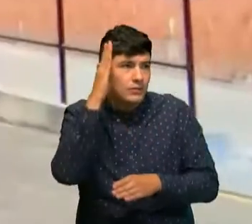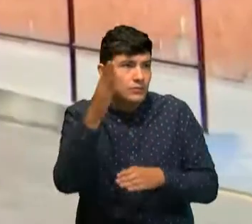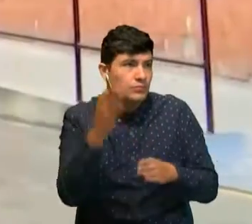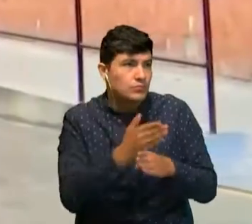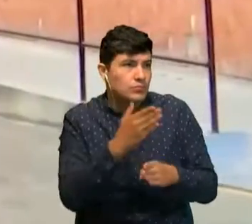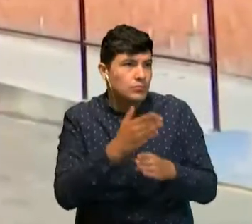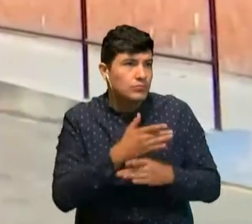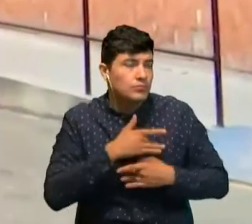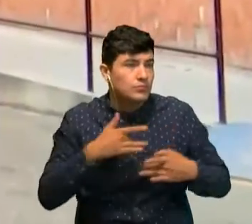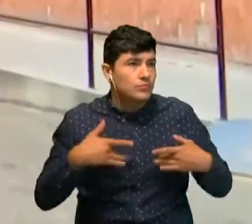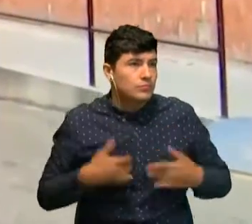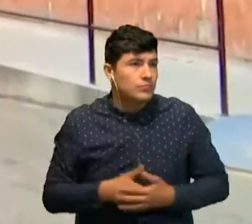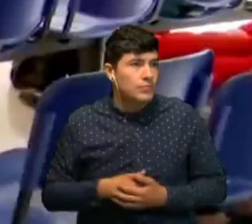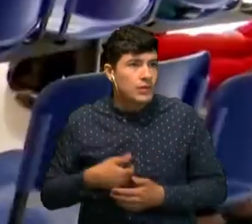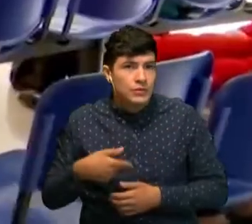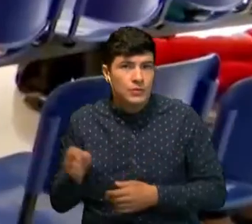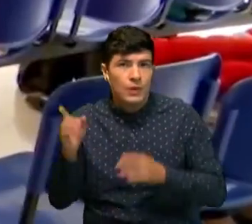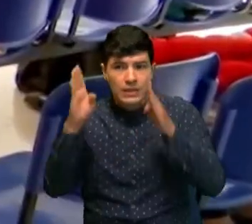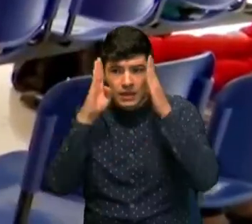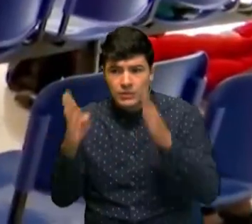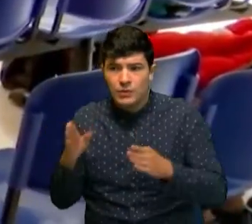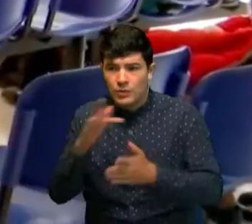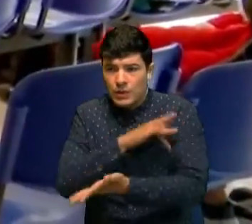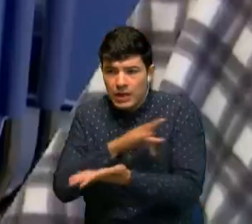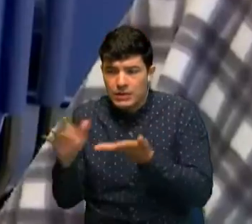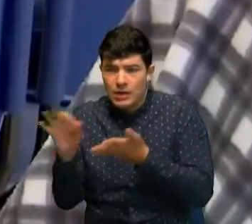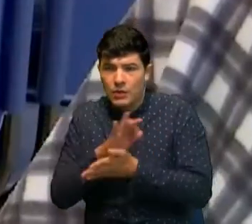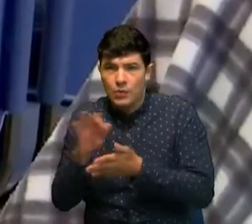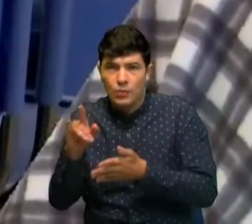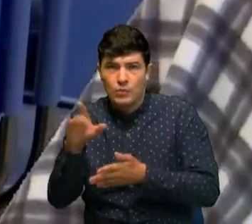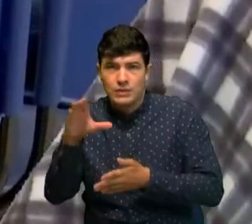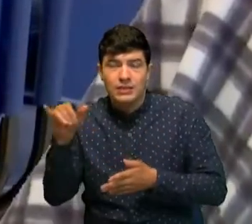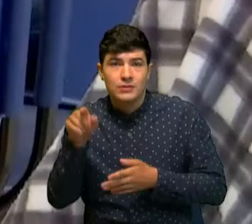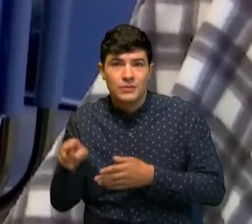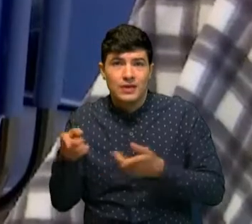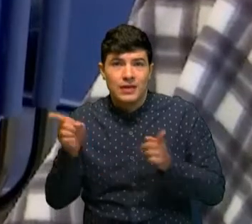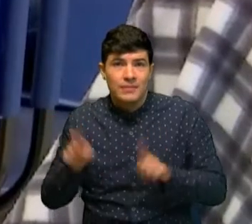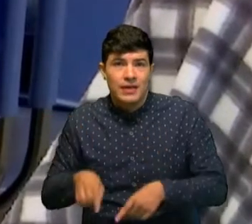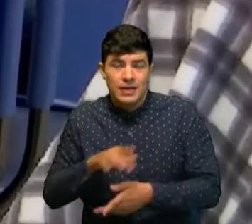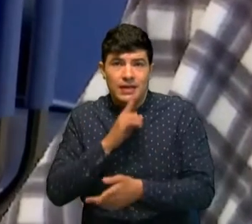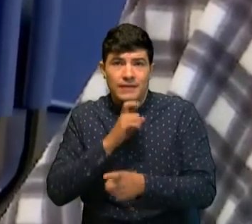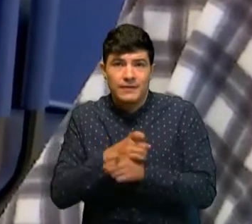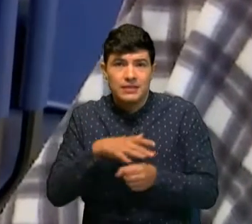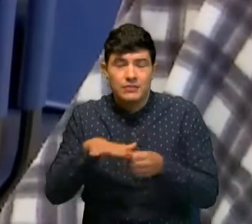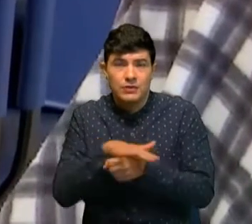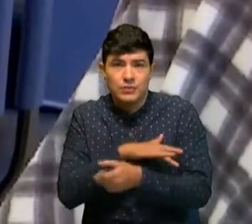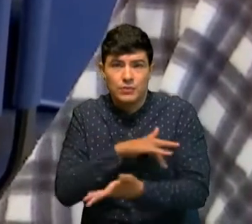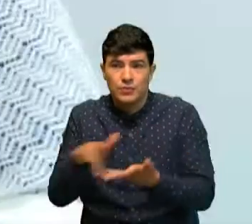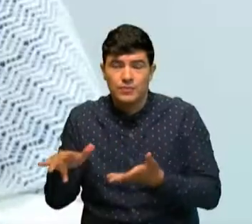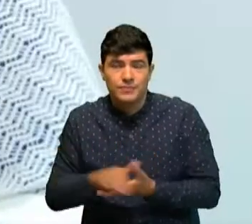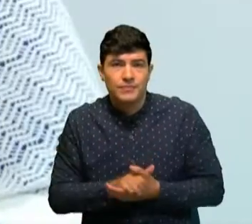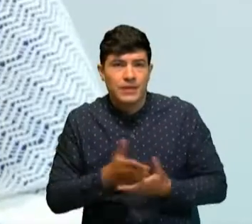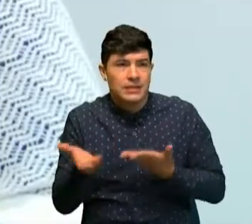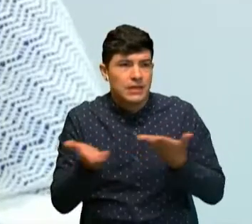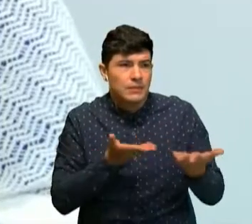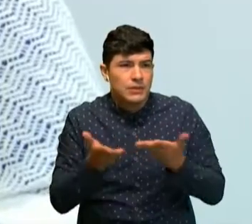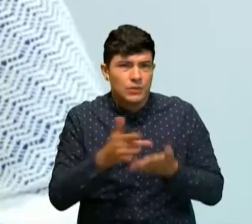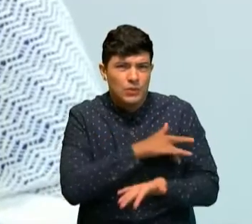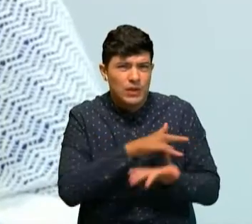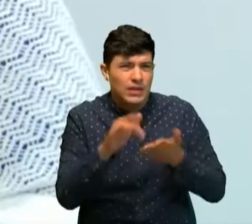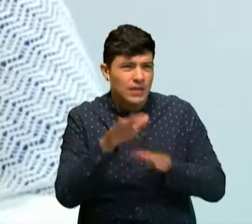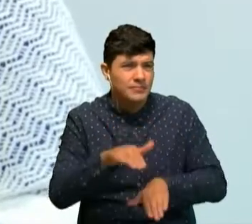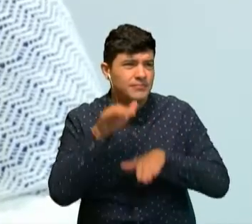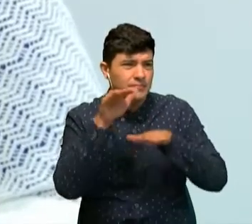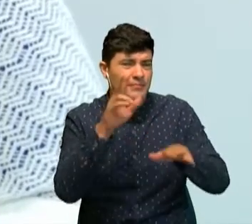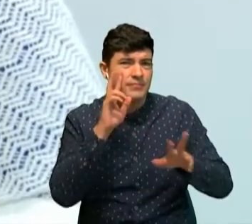La atención en urgencias y hospitalización también se ha disparado. Por el servicio de urgencias tenemos como representativo